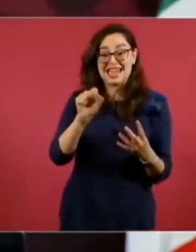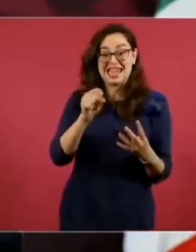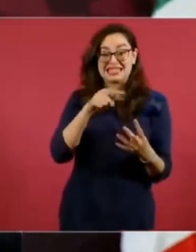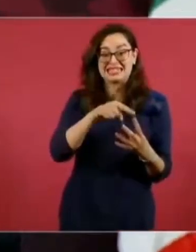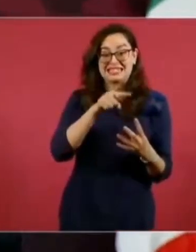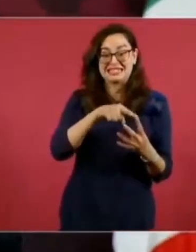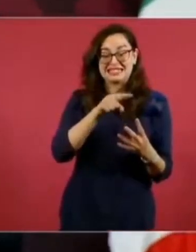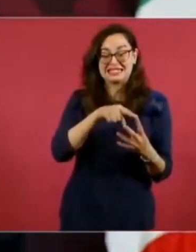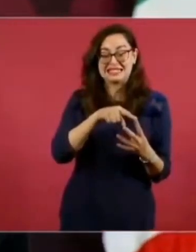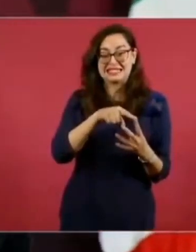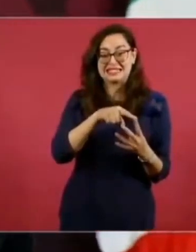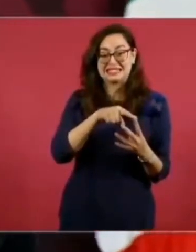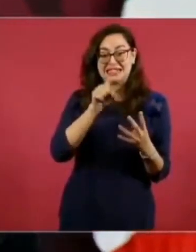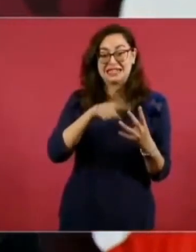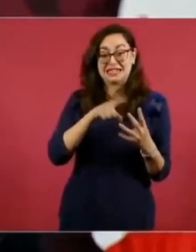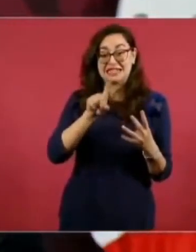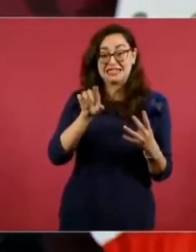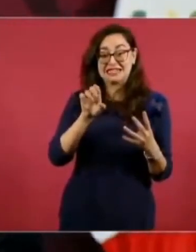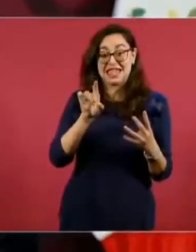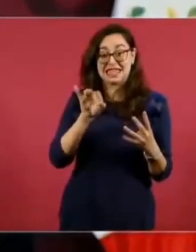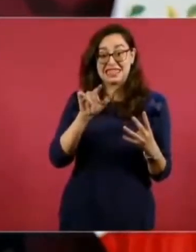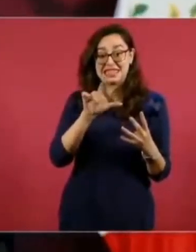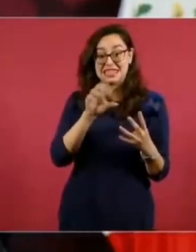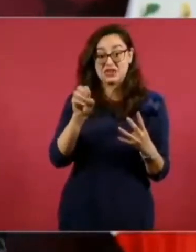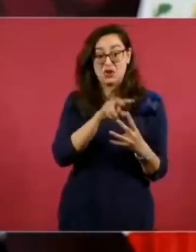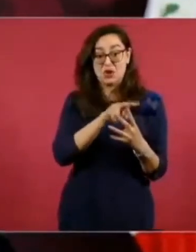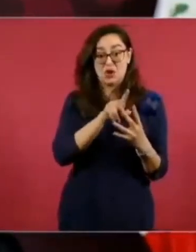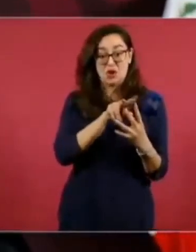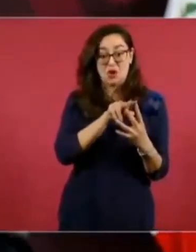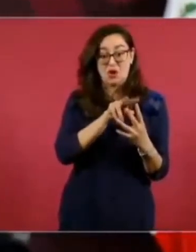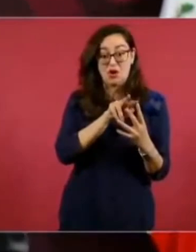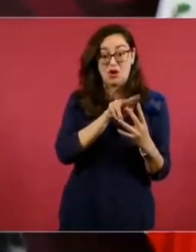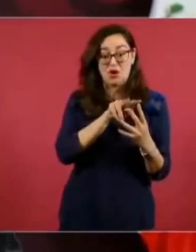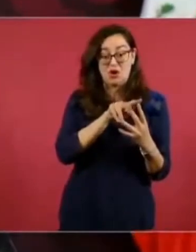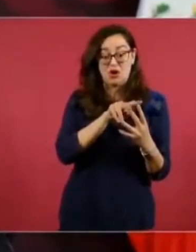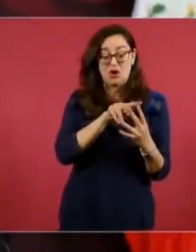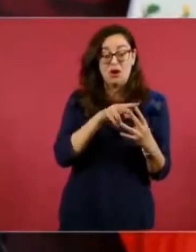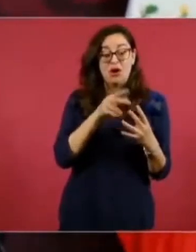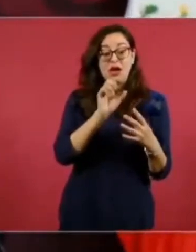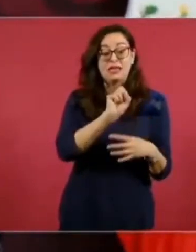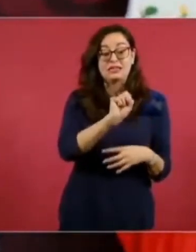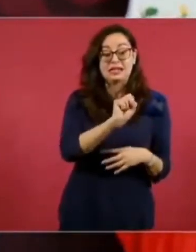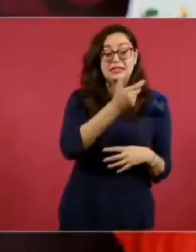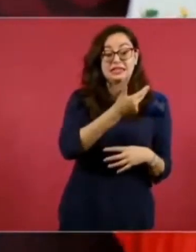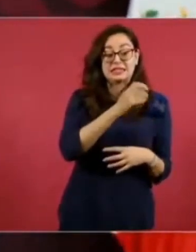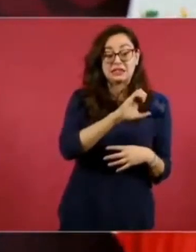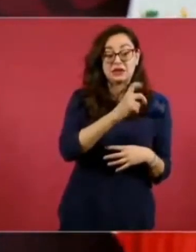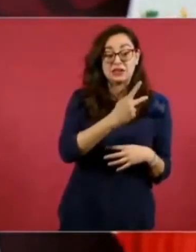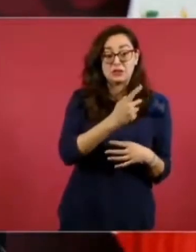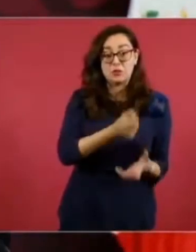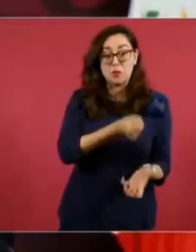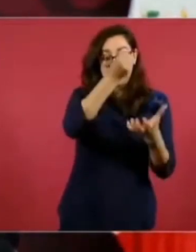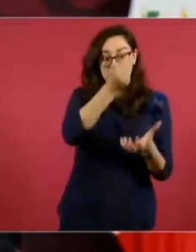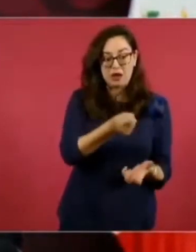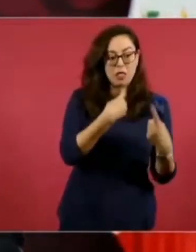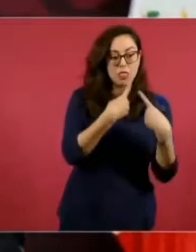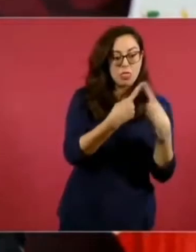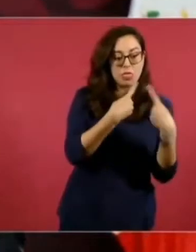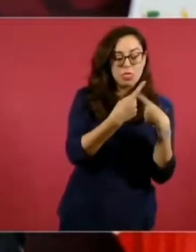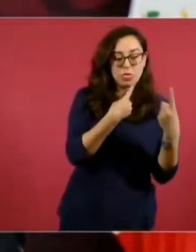o con Zedillo fueron los de Hacienda, de Fox y de Calderón,